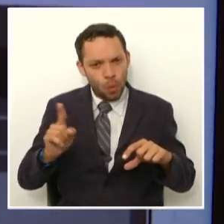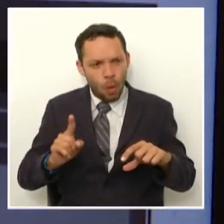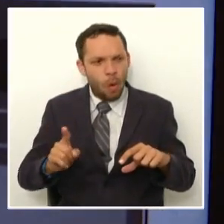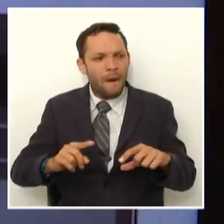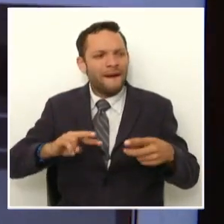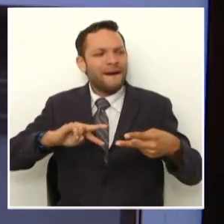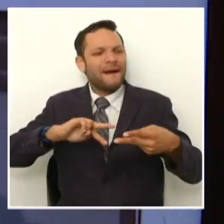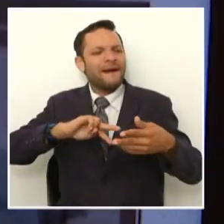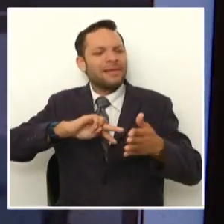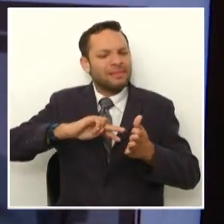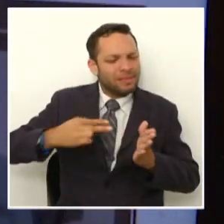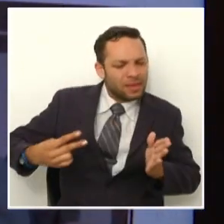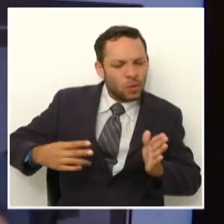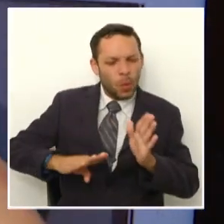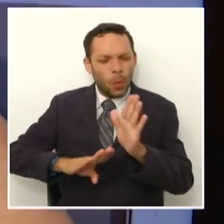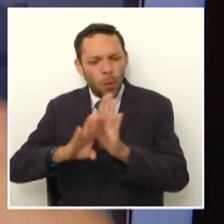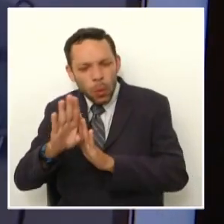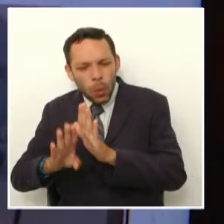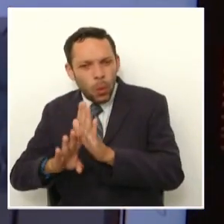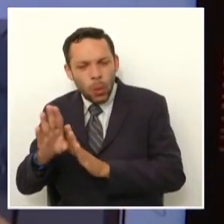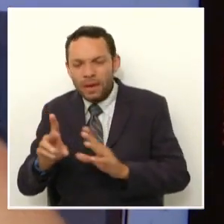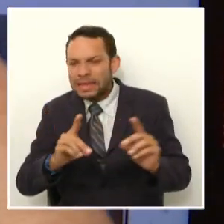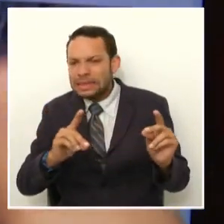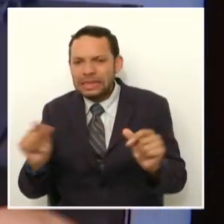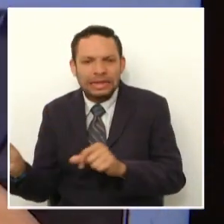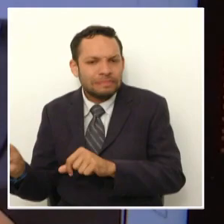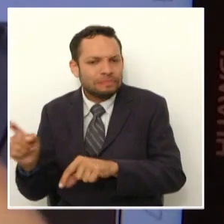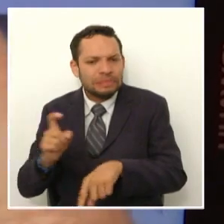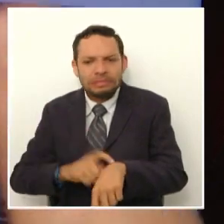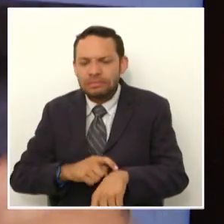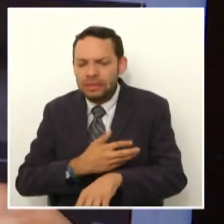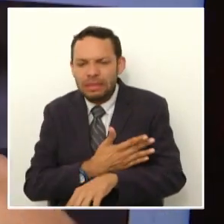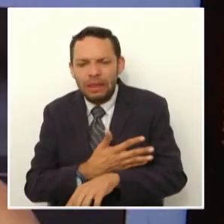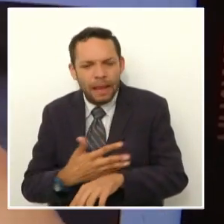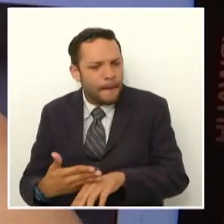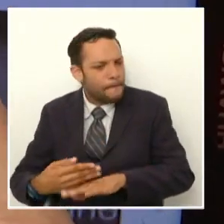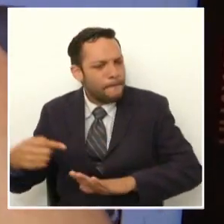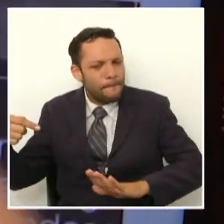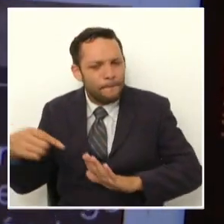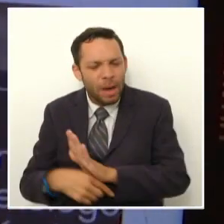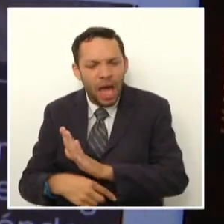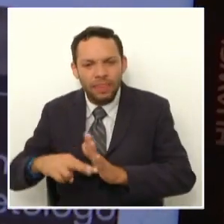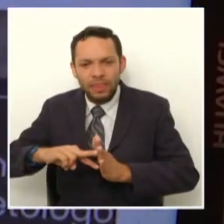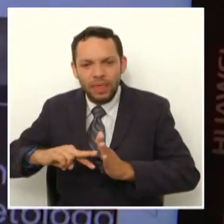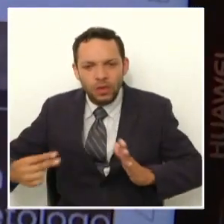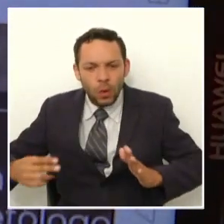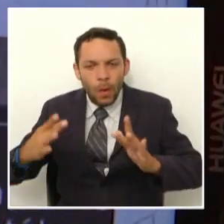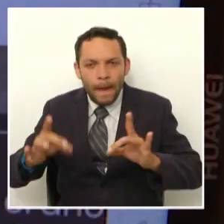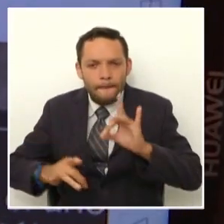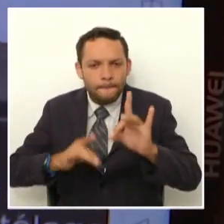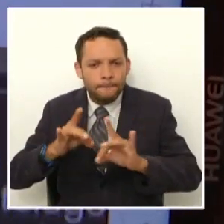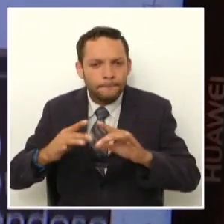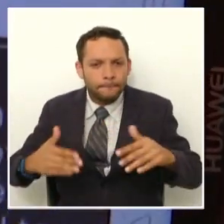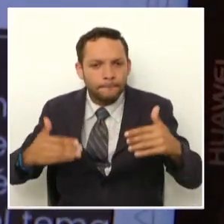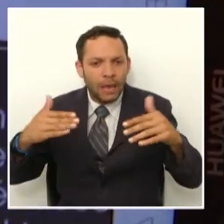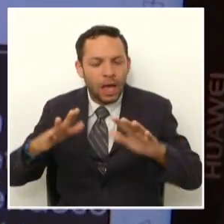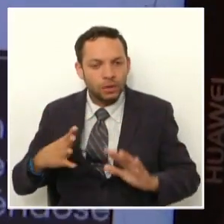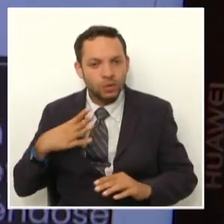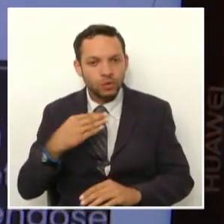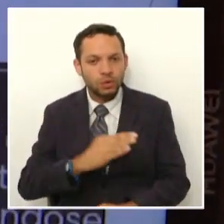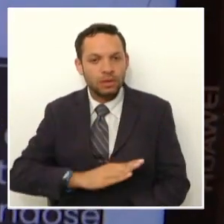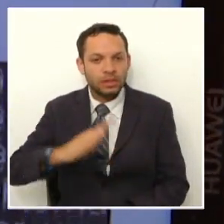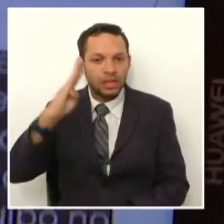así, esto va a millón y cada vez avanzan las cosas. ¿Cuándo nos imaginamos que por un celular nos podíamos